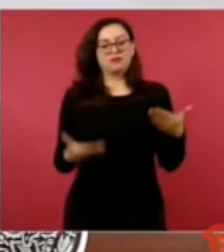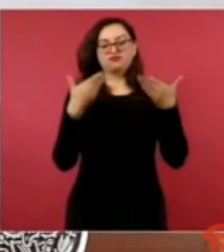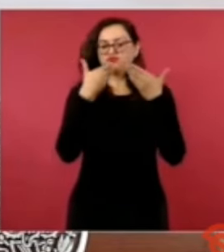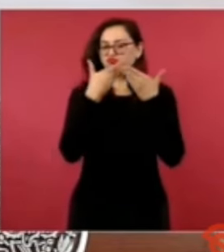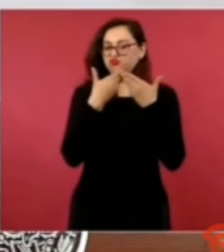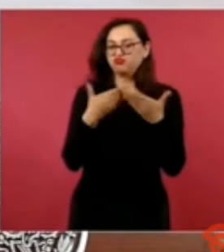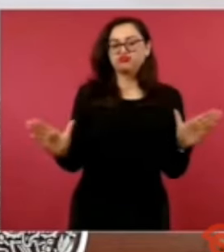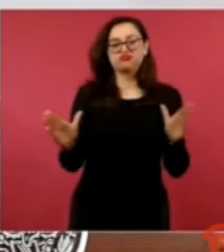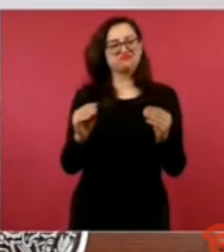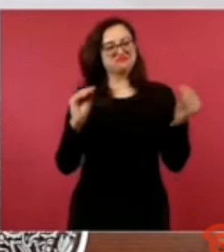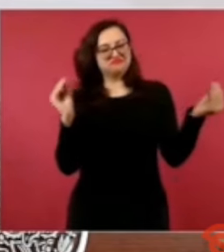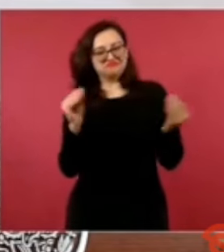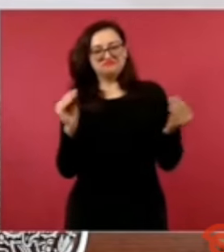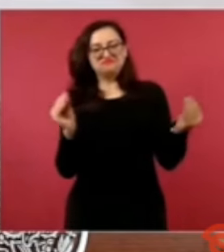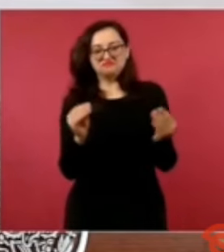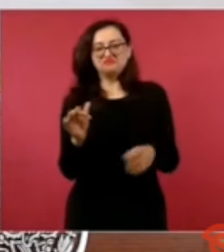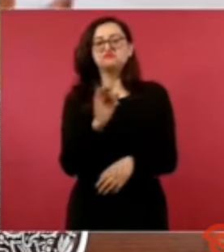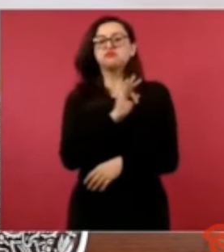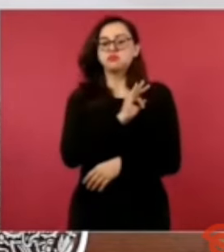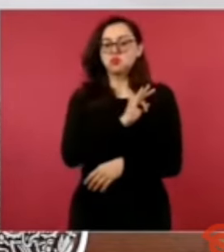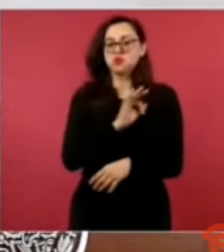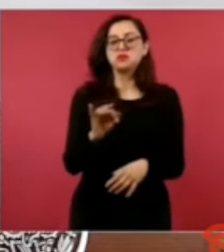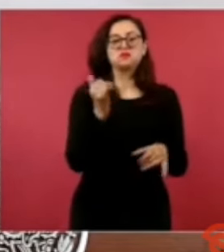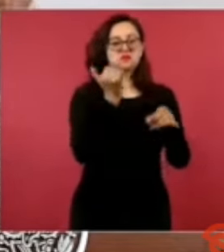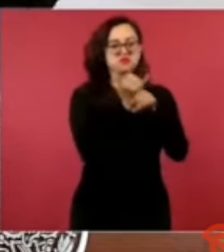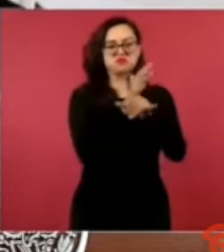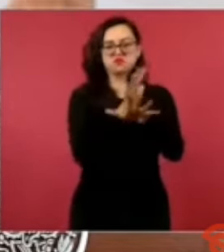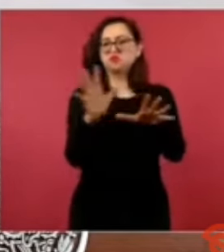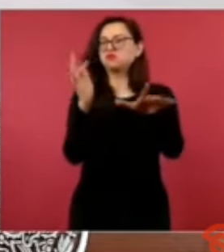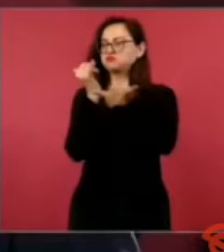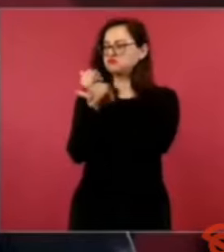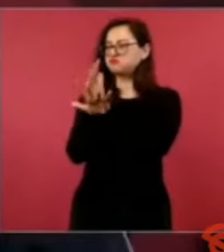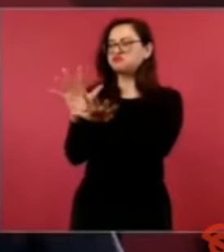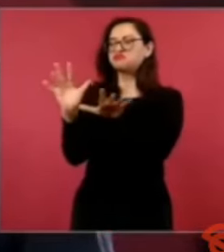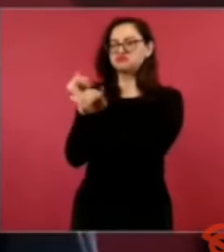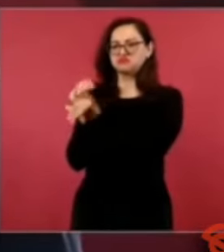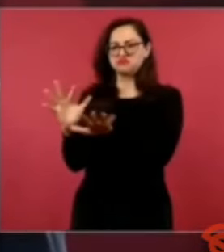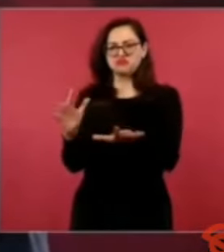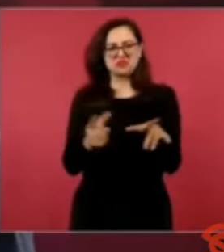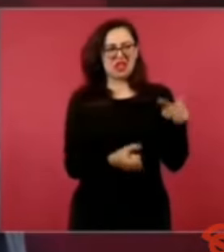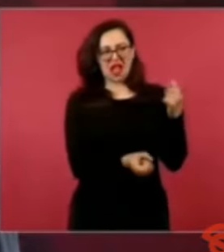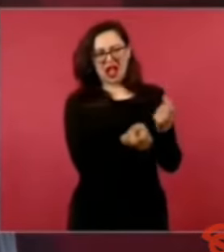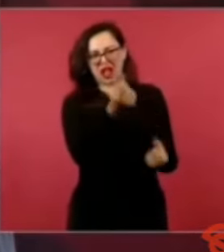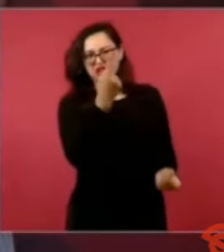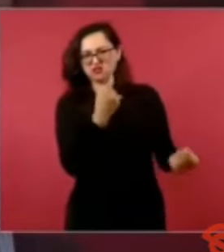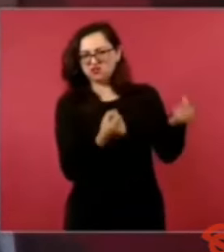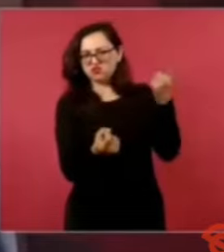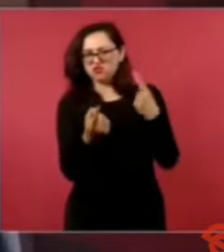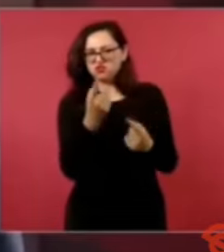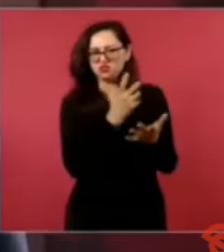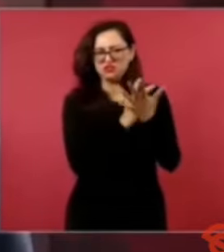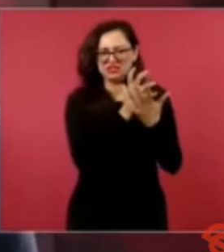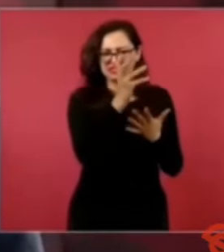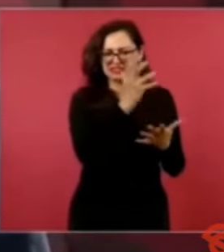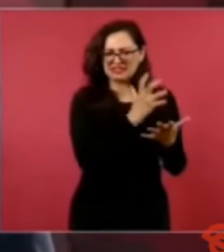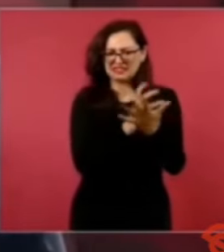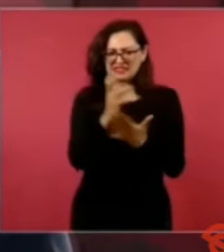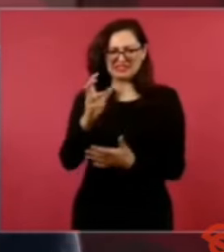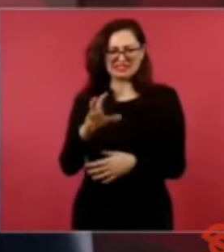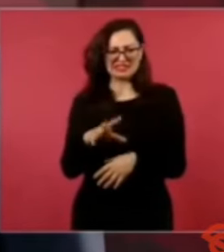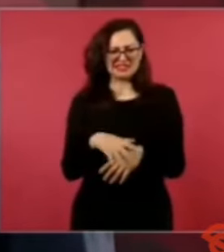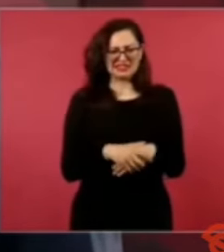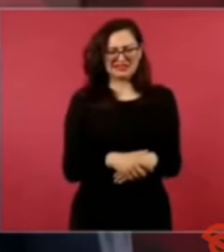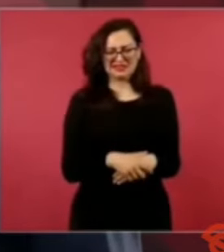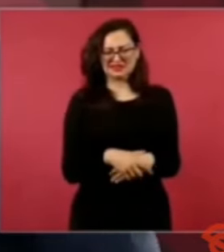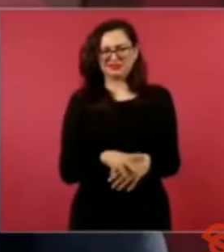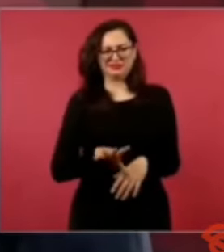público y hay excesos y hay muchas mentiras y se calumnia